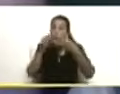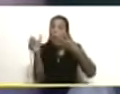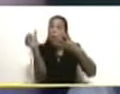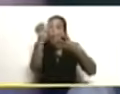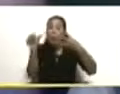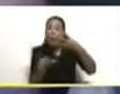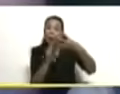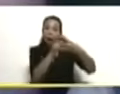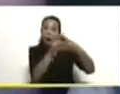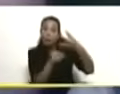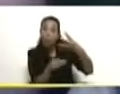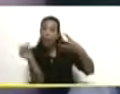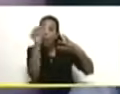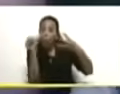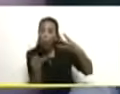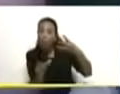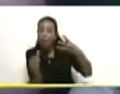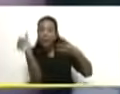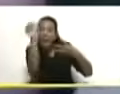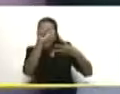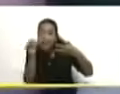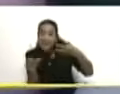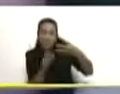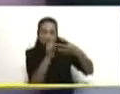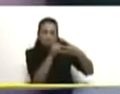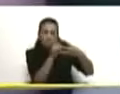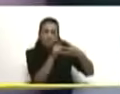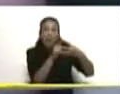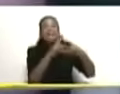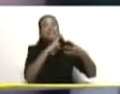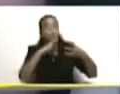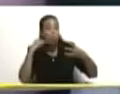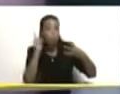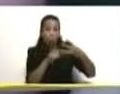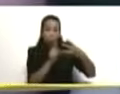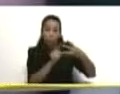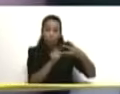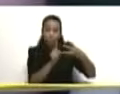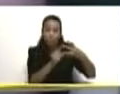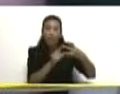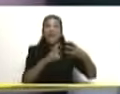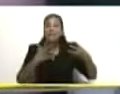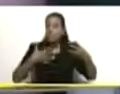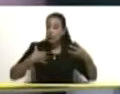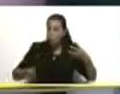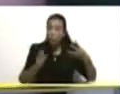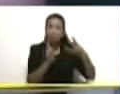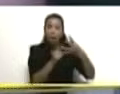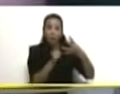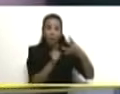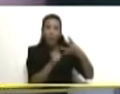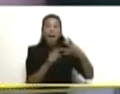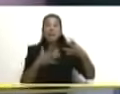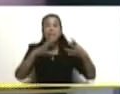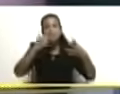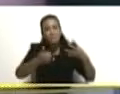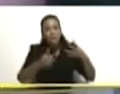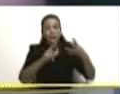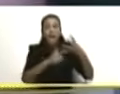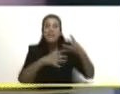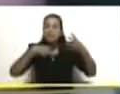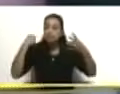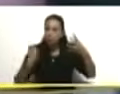no 4 veces. Con las 4 S es sabroso, seguro, saludable, sano y